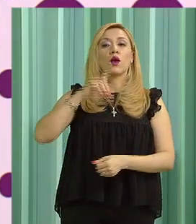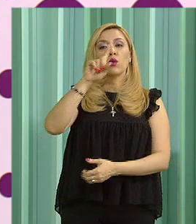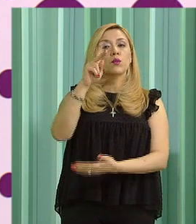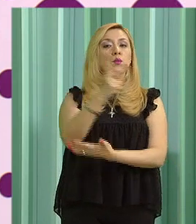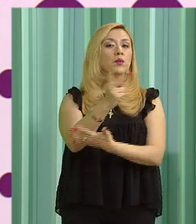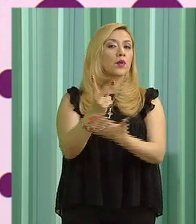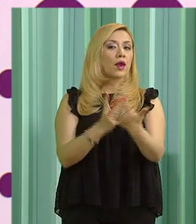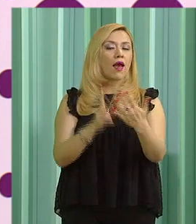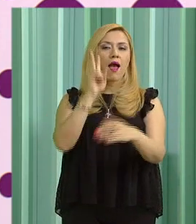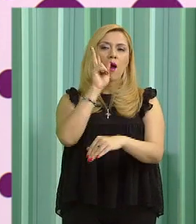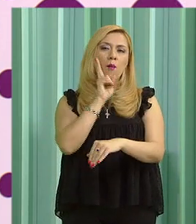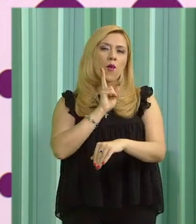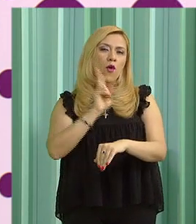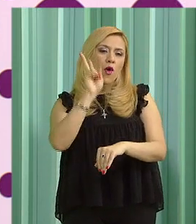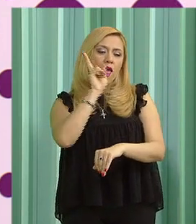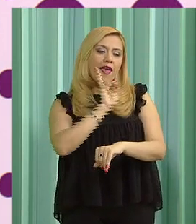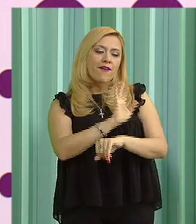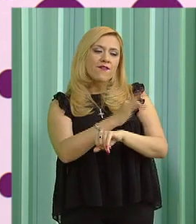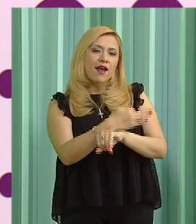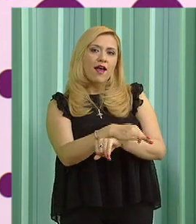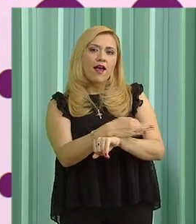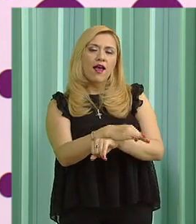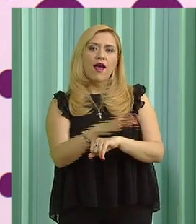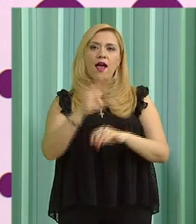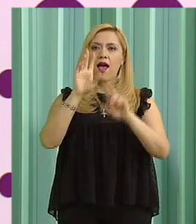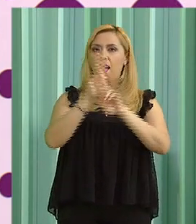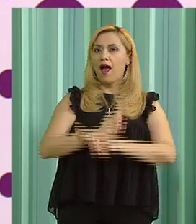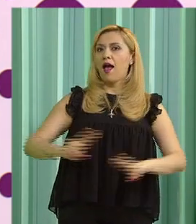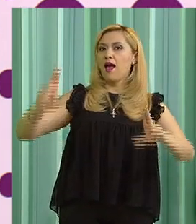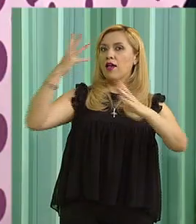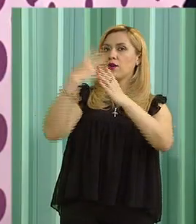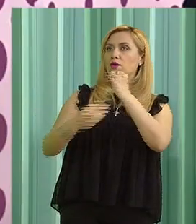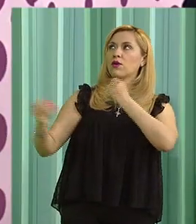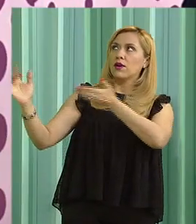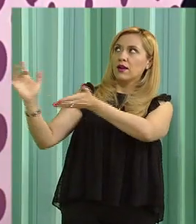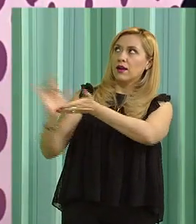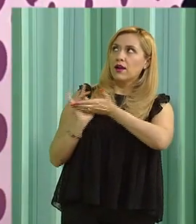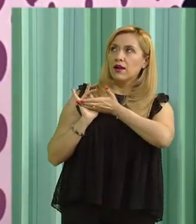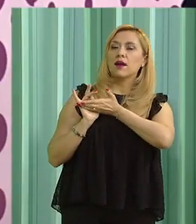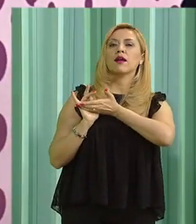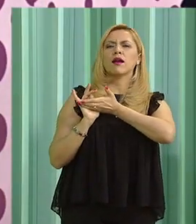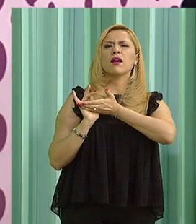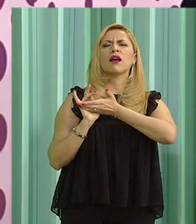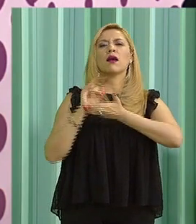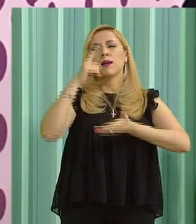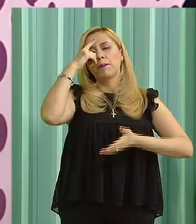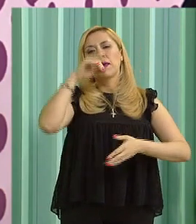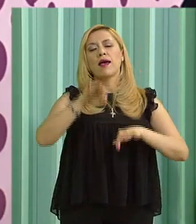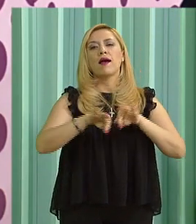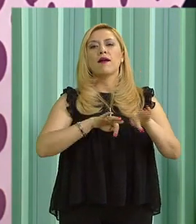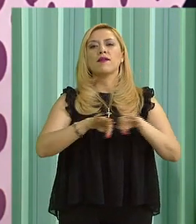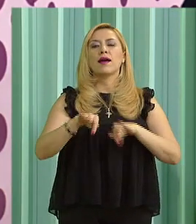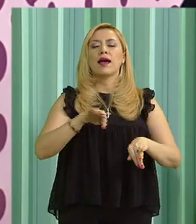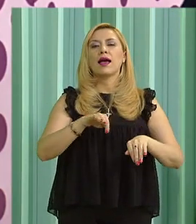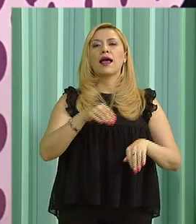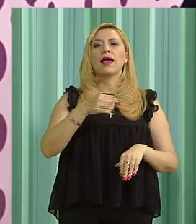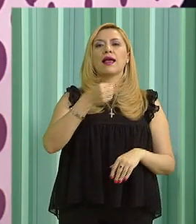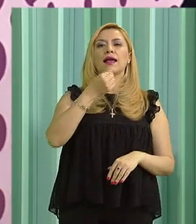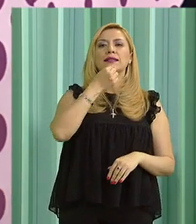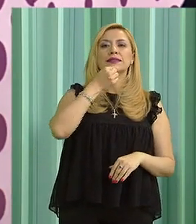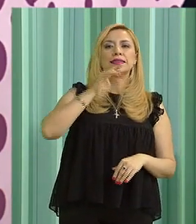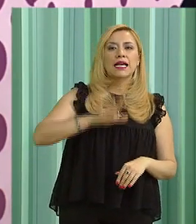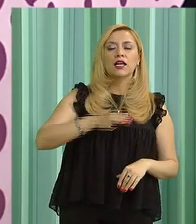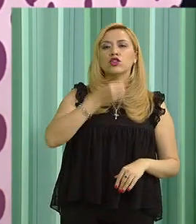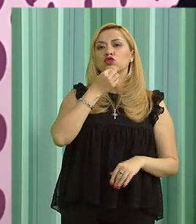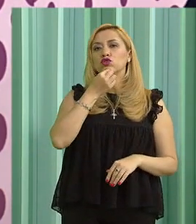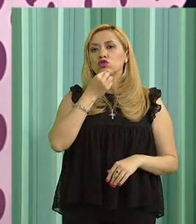en conjunto con ACNUR que está enfocándose a trabajar con niñas, niños y adolescentes